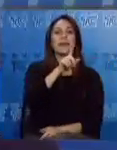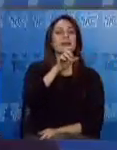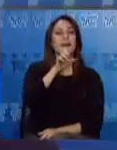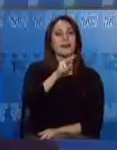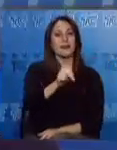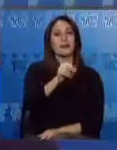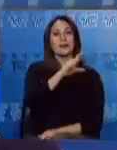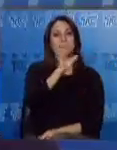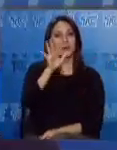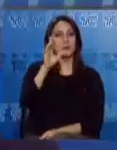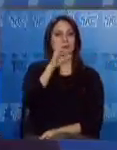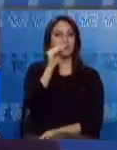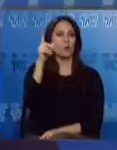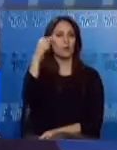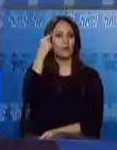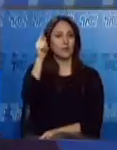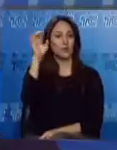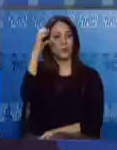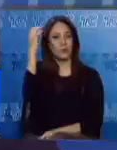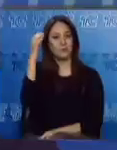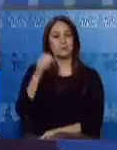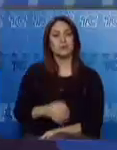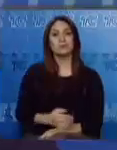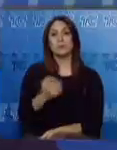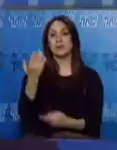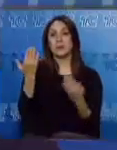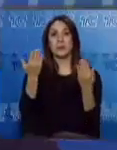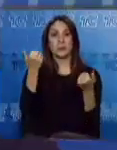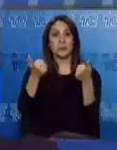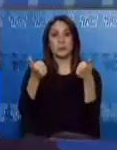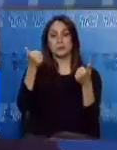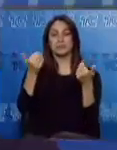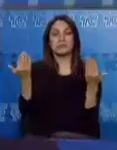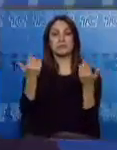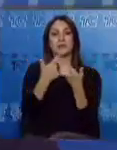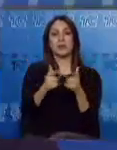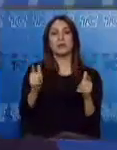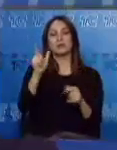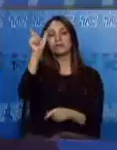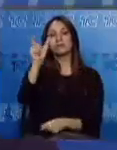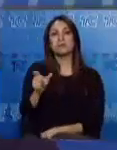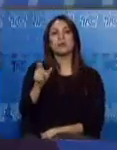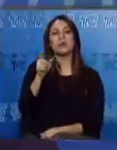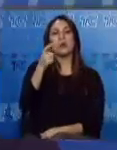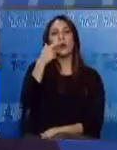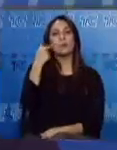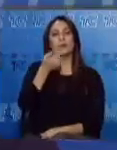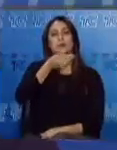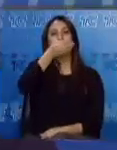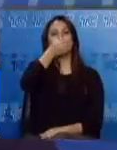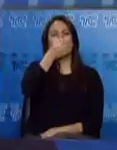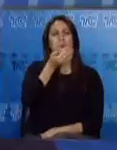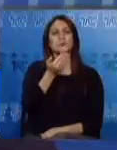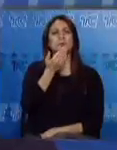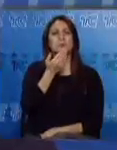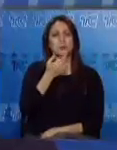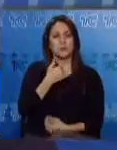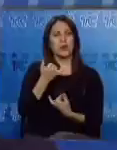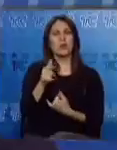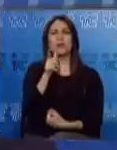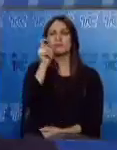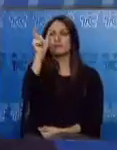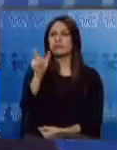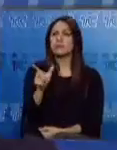ese gobierno. La condición del lado oficial es la liberación del secuestrado Odín Sánchez. Conozcamos a continuación quién